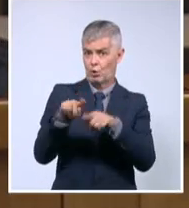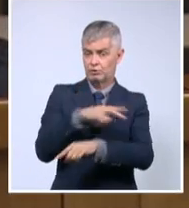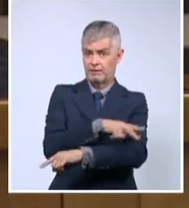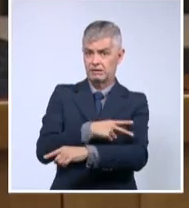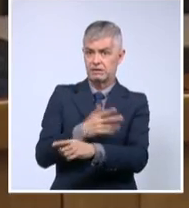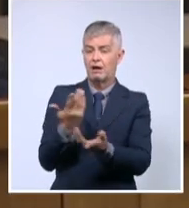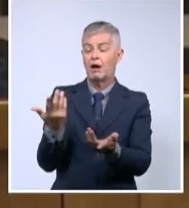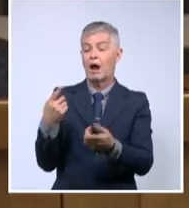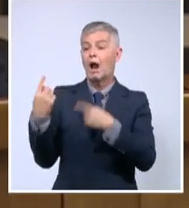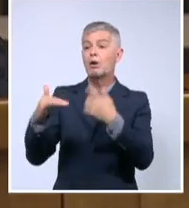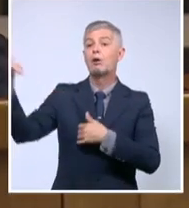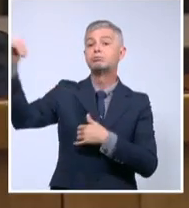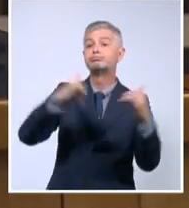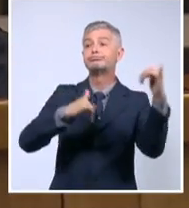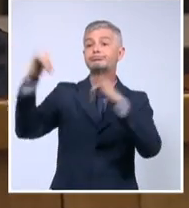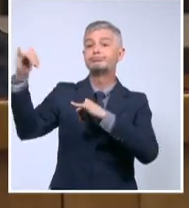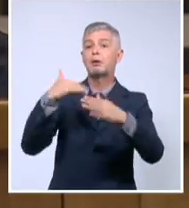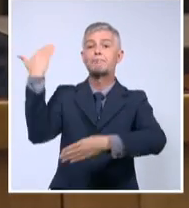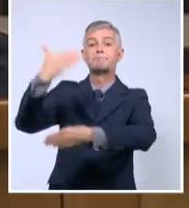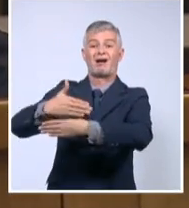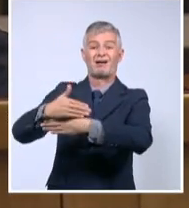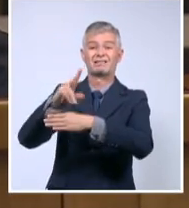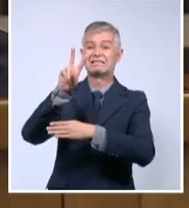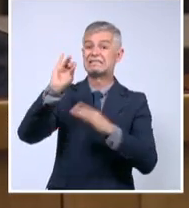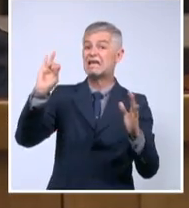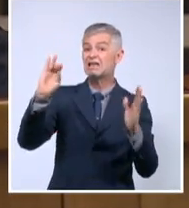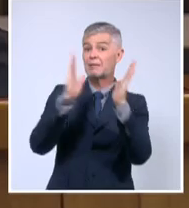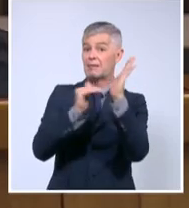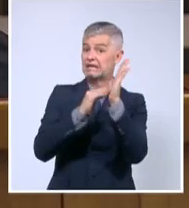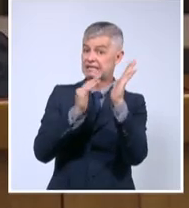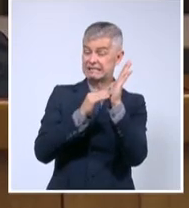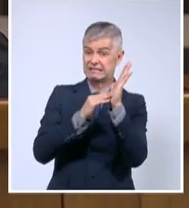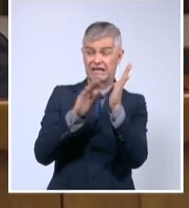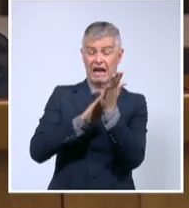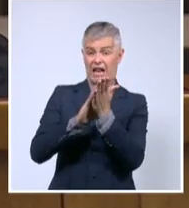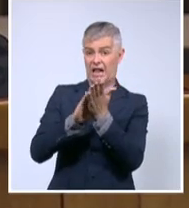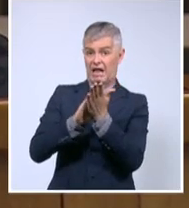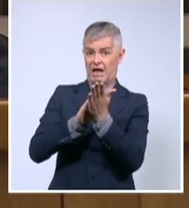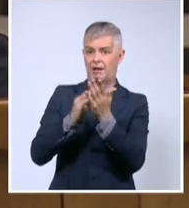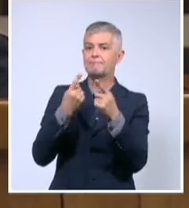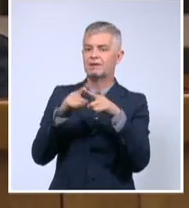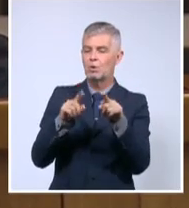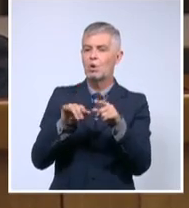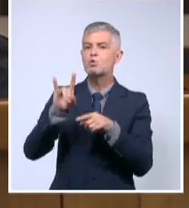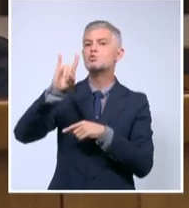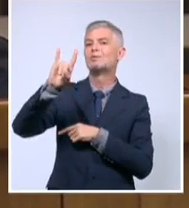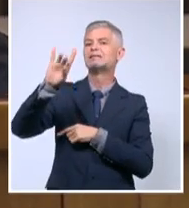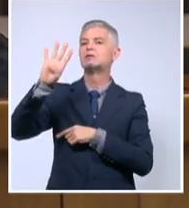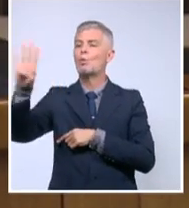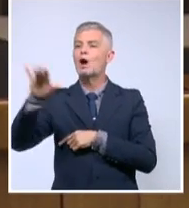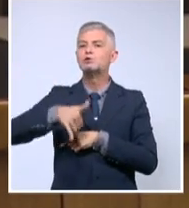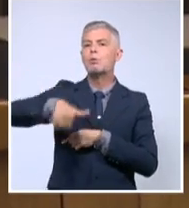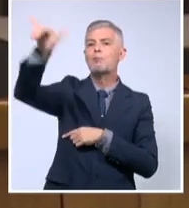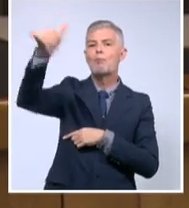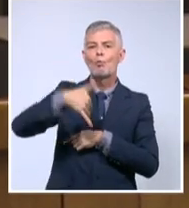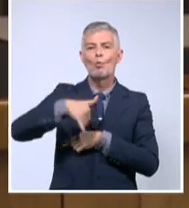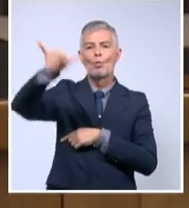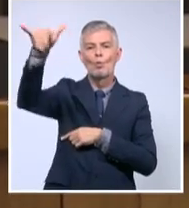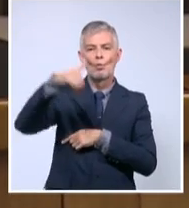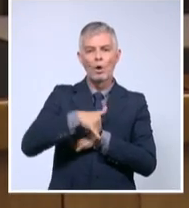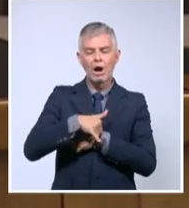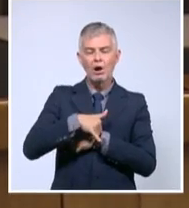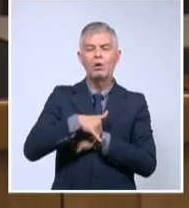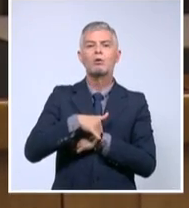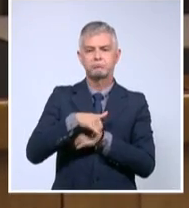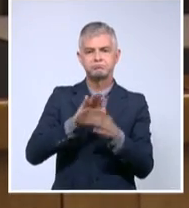regulares durante aproximadamente 7 meses, se apoyó la realización de 94 vuelos charter que permitieron el regreso a Cuba de